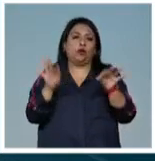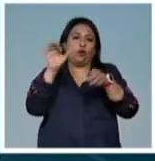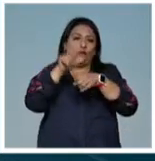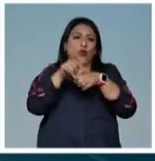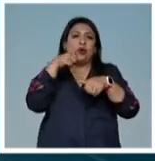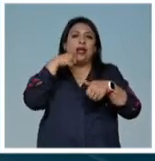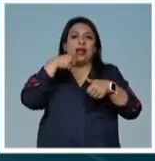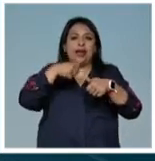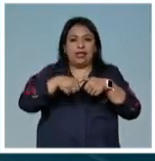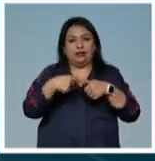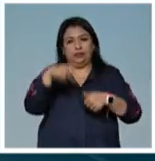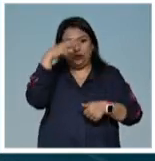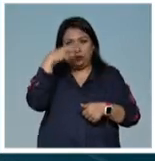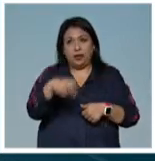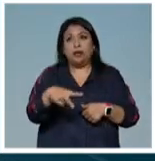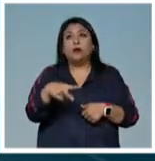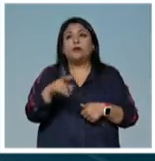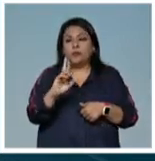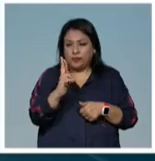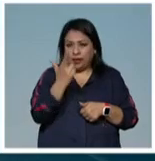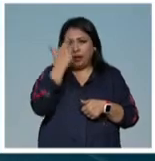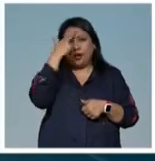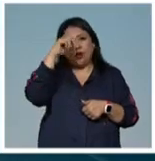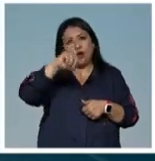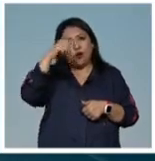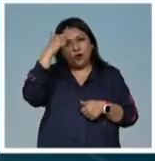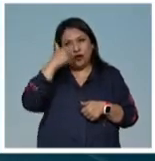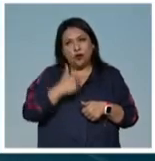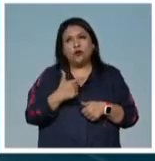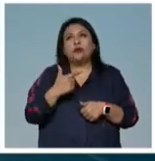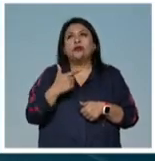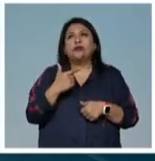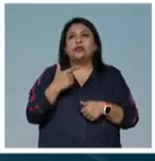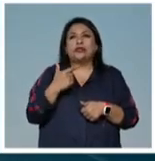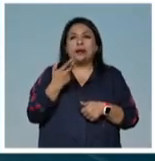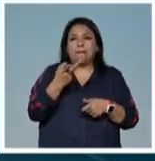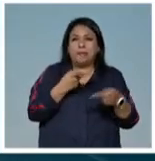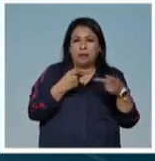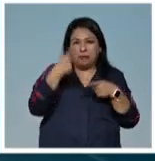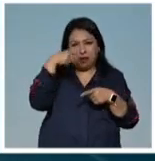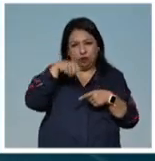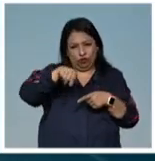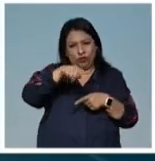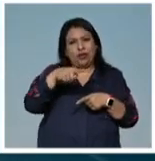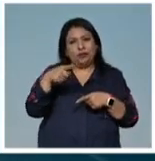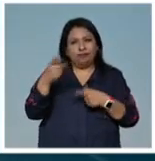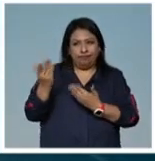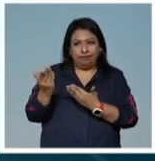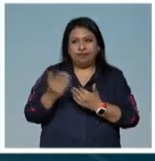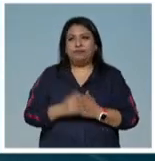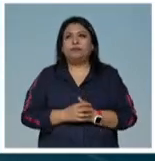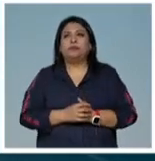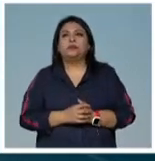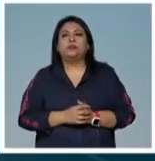las letras mexicanas. Vamos a recordarlo esta noche con esta pieza que hemos preparado para ustedes.